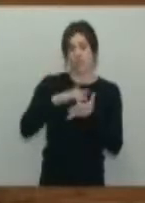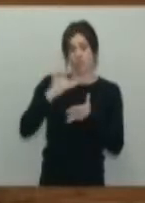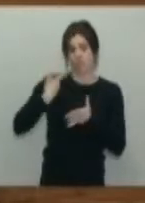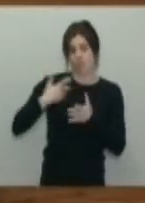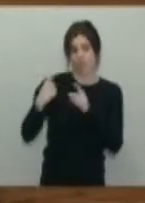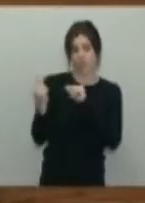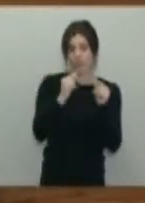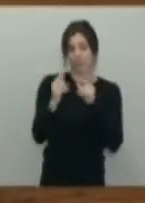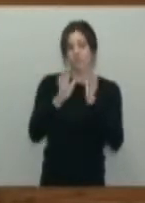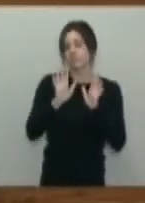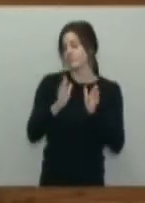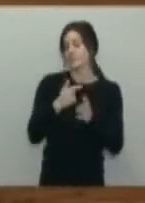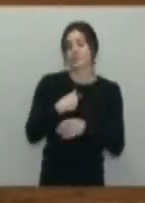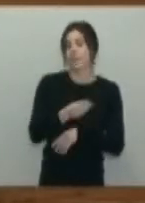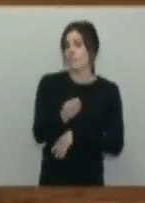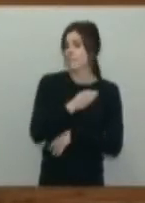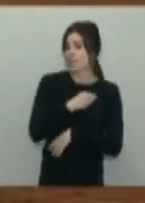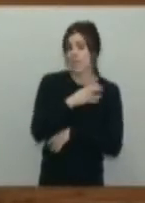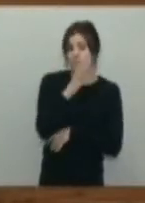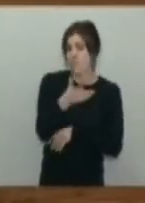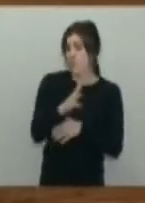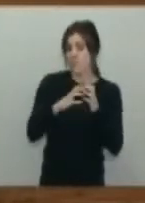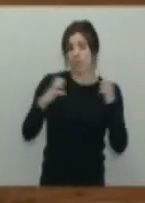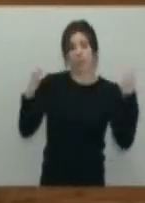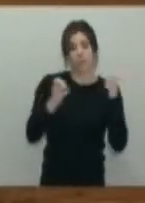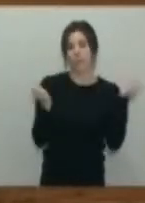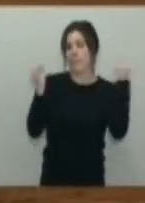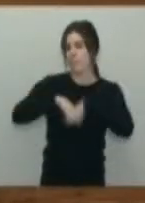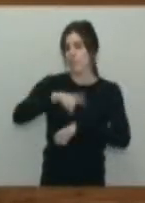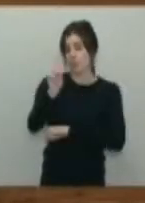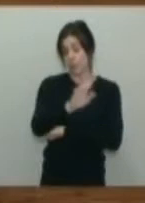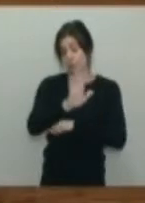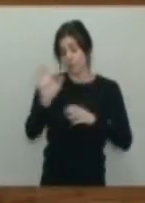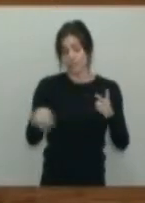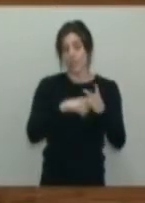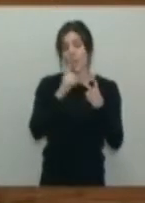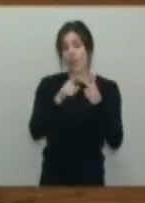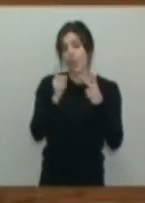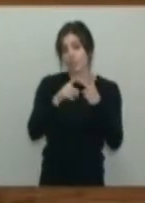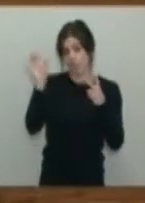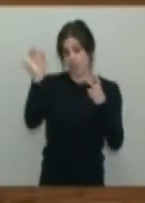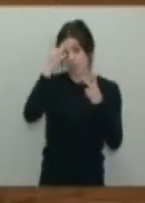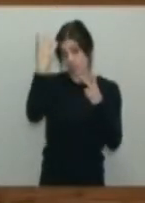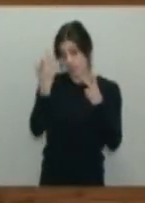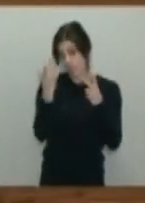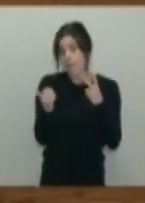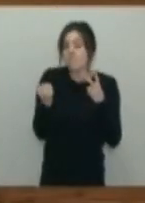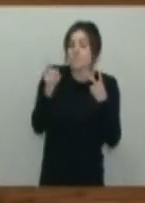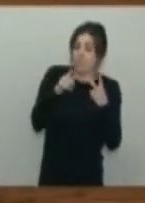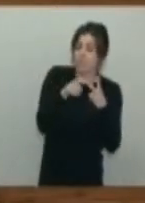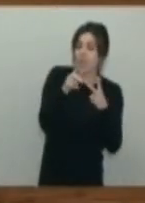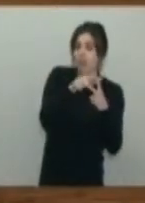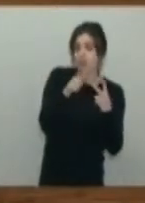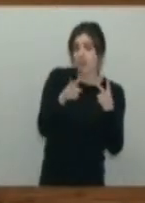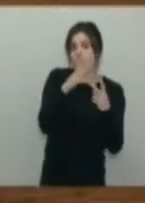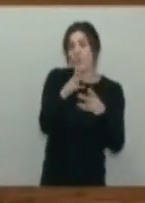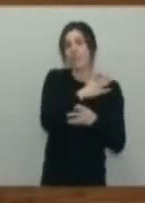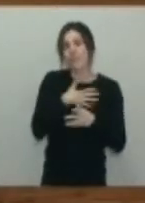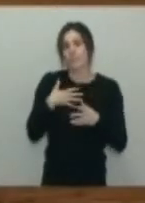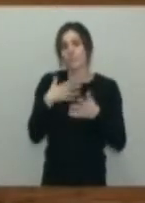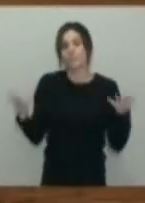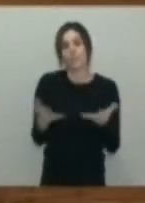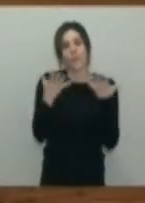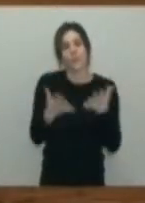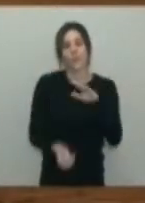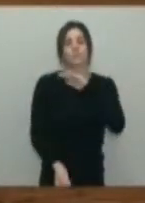lamentablemente, no contó con el suficiente apoyo de este Parlamento. Y otra, la que presentamos hoy aquí, en la que promovemos la creación del Consejo Asturiano